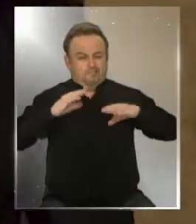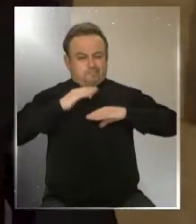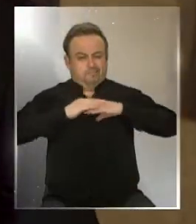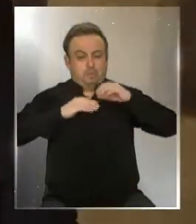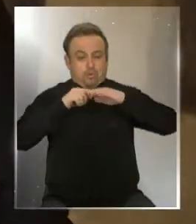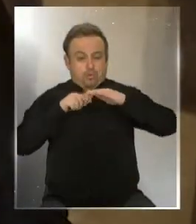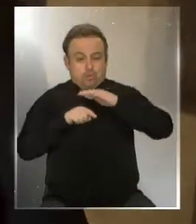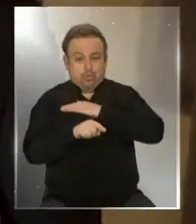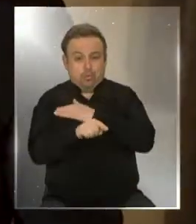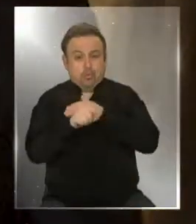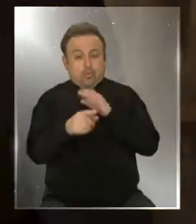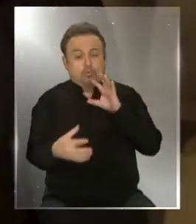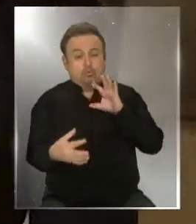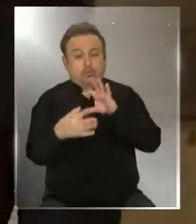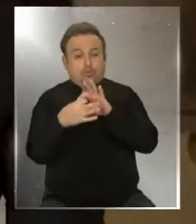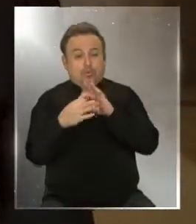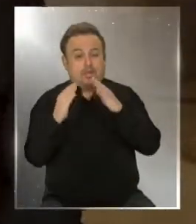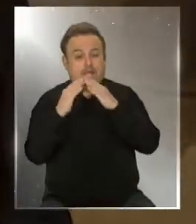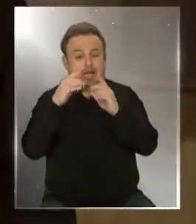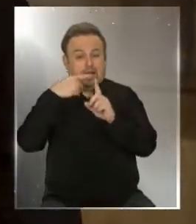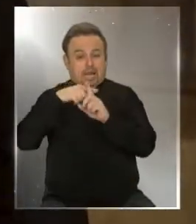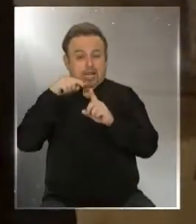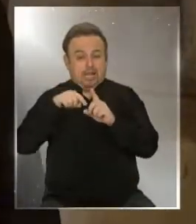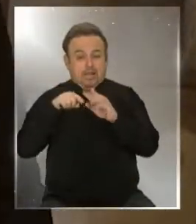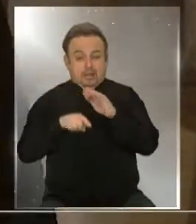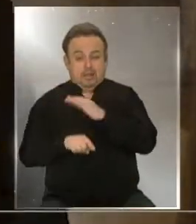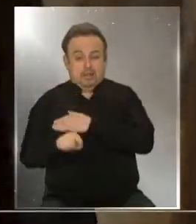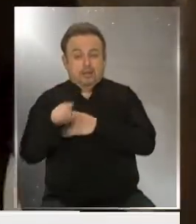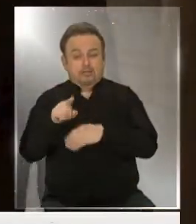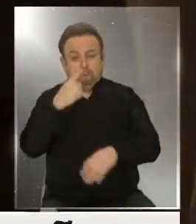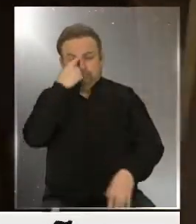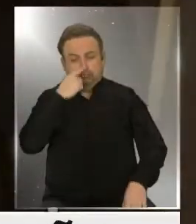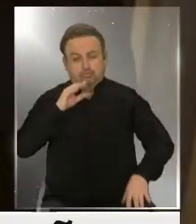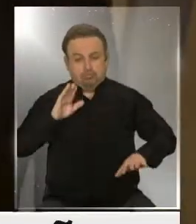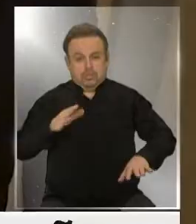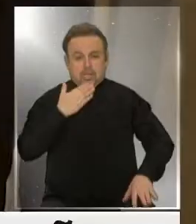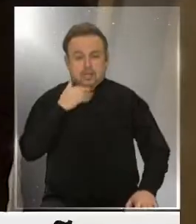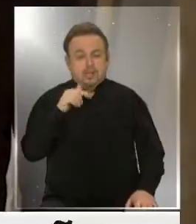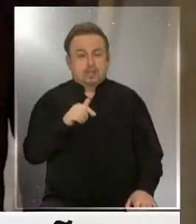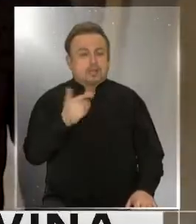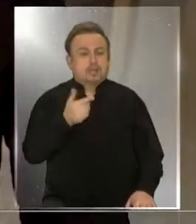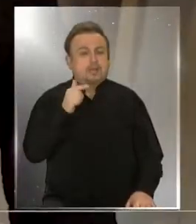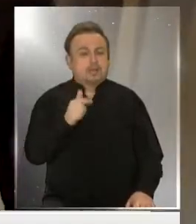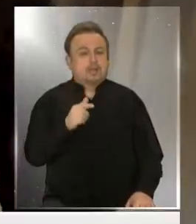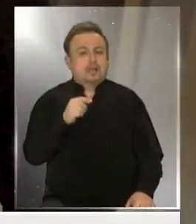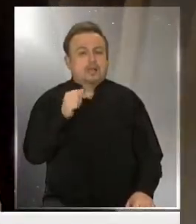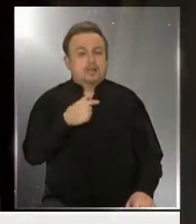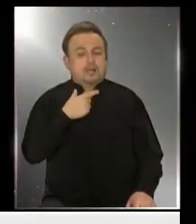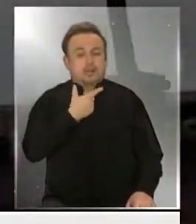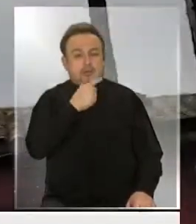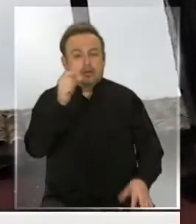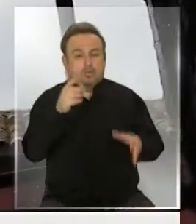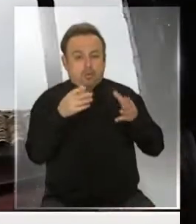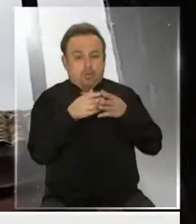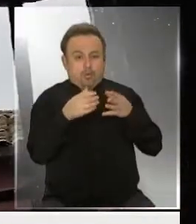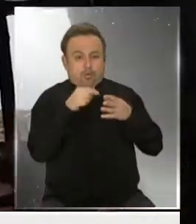túnel que nos conecta con la iglesia del pueblo, la iglesia que también es monumento nacional, y es por donde escapaban las tropas de Carrera.